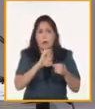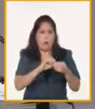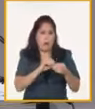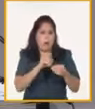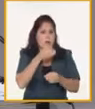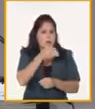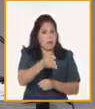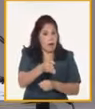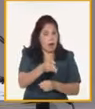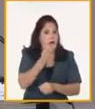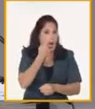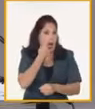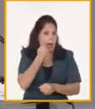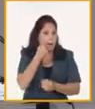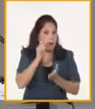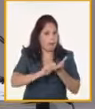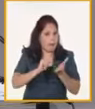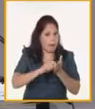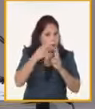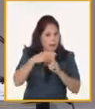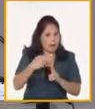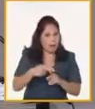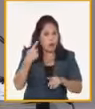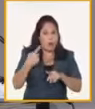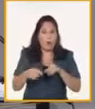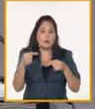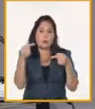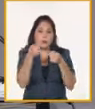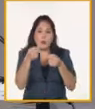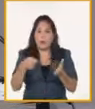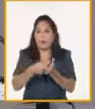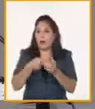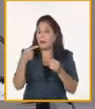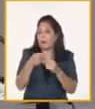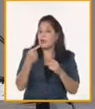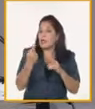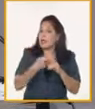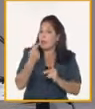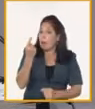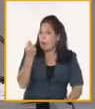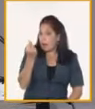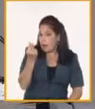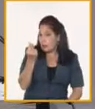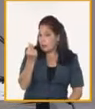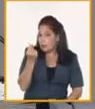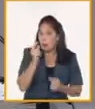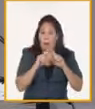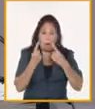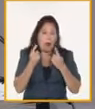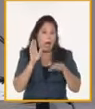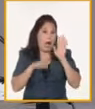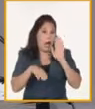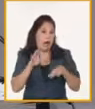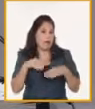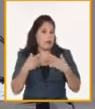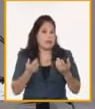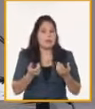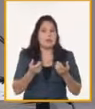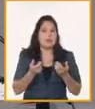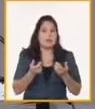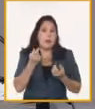también con las obligaciones de bancarización el tema de los precios que es muy importante decíamos qué principios se están ratificando el de